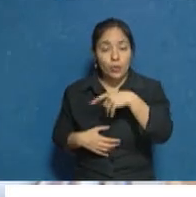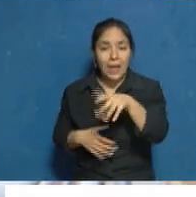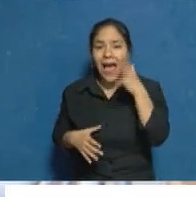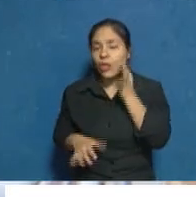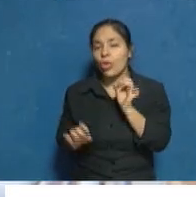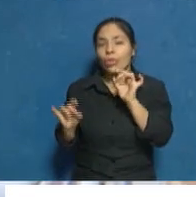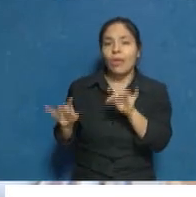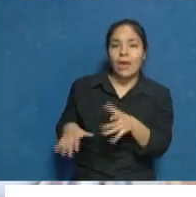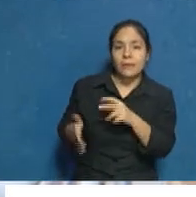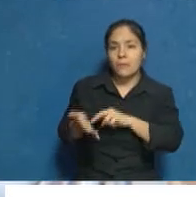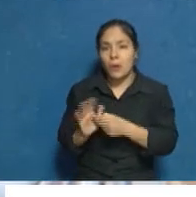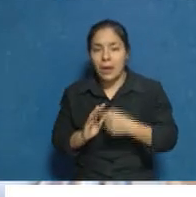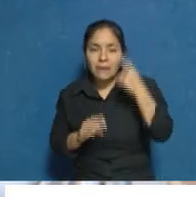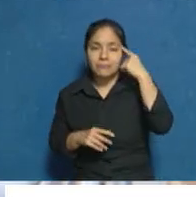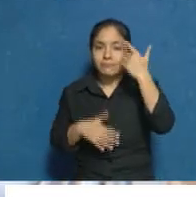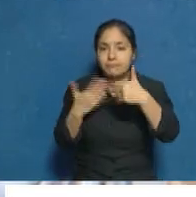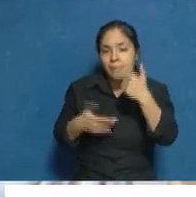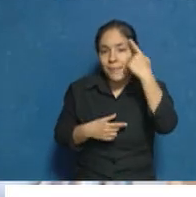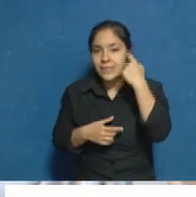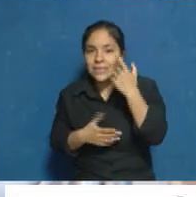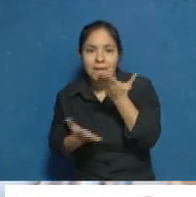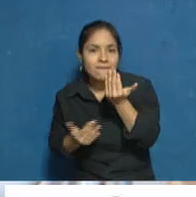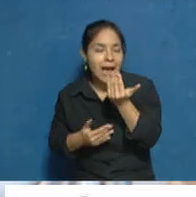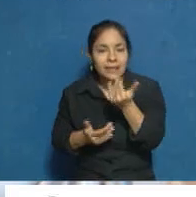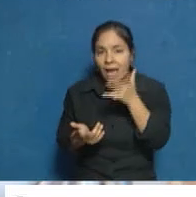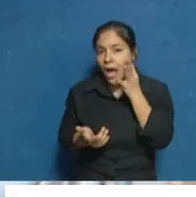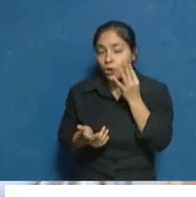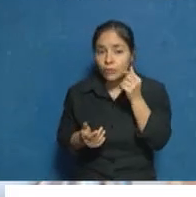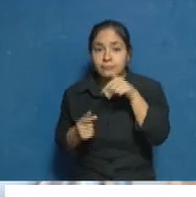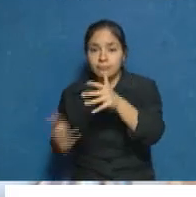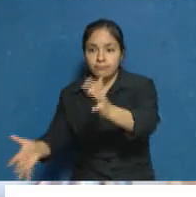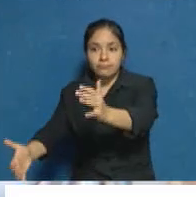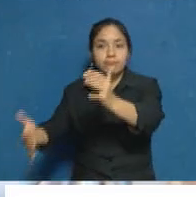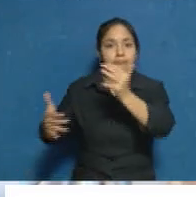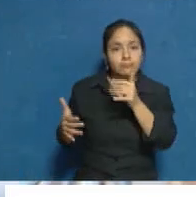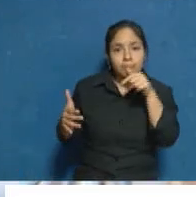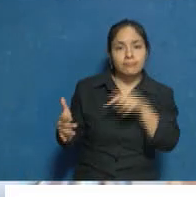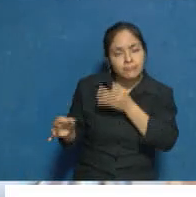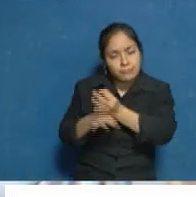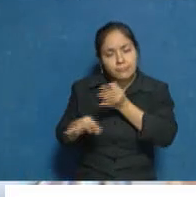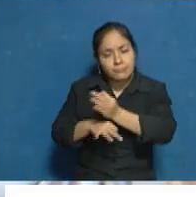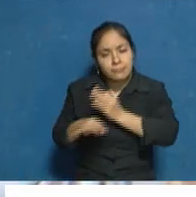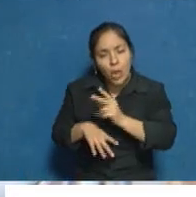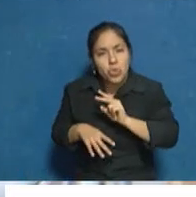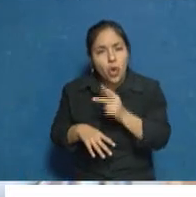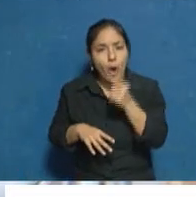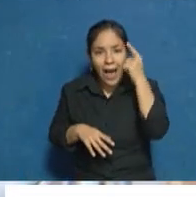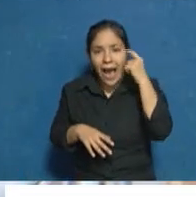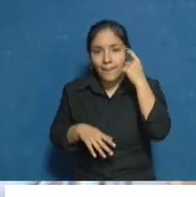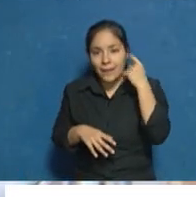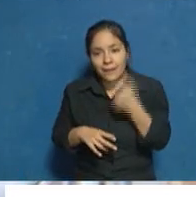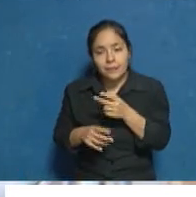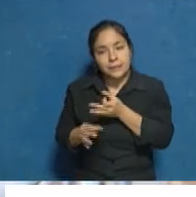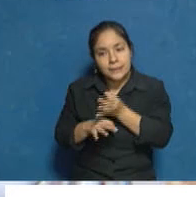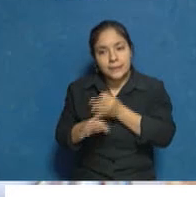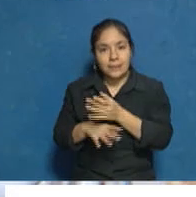algunas dificultades en sus procesos e intensifica esos aprendizajes. Entonces, no